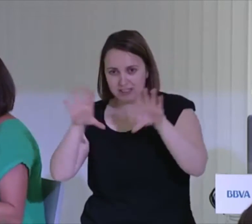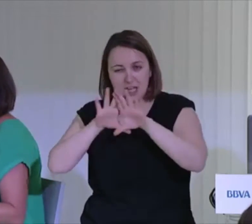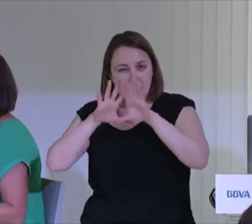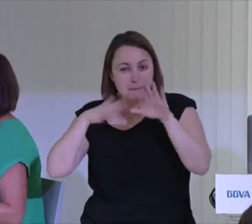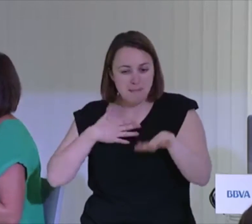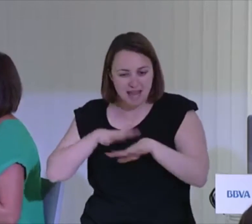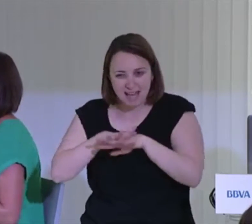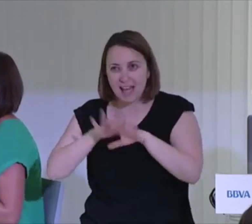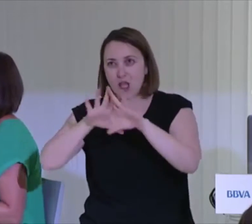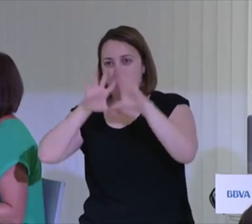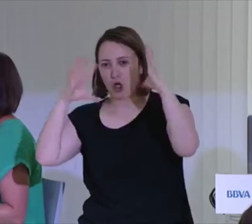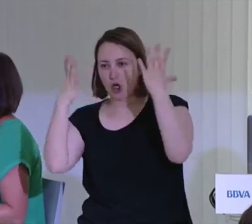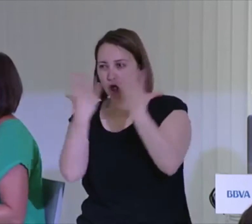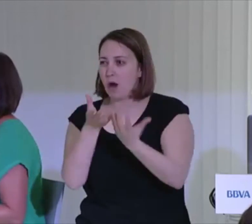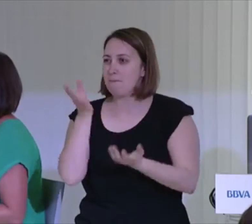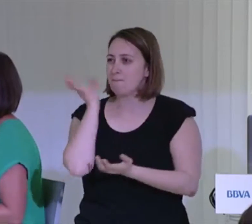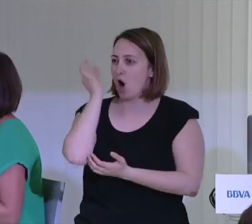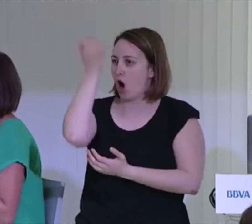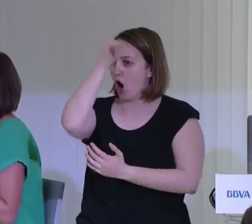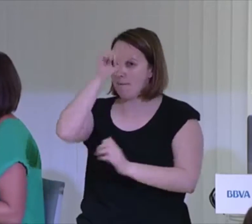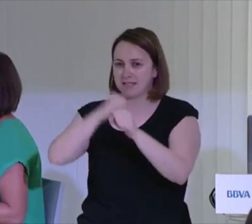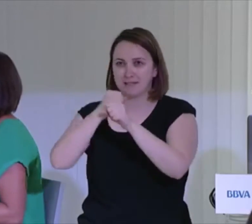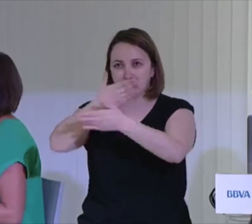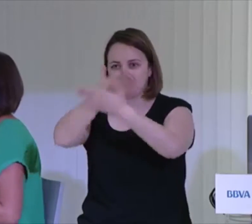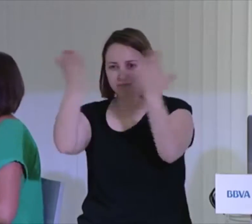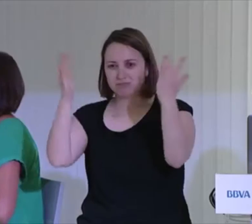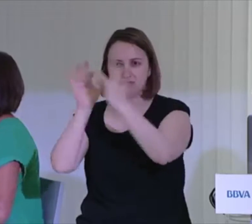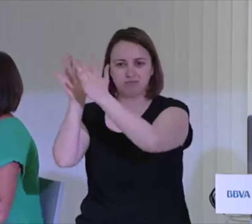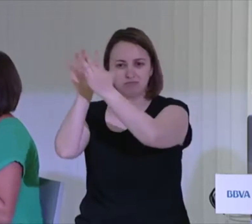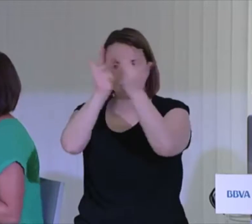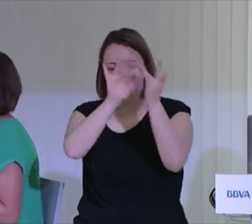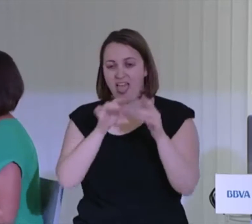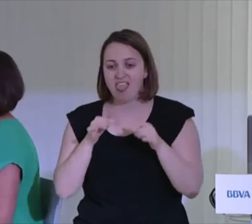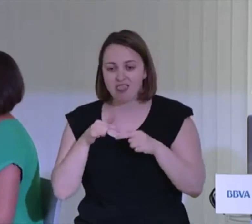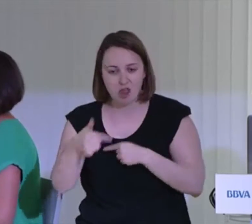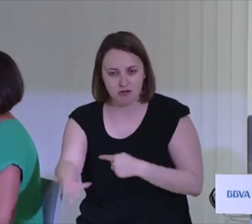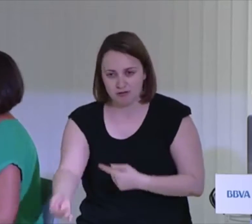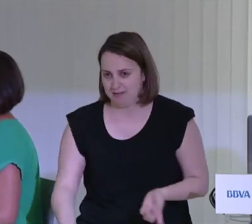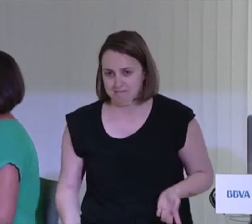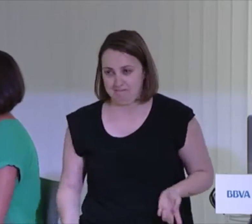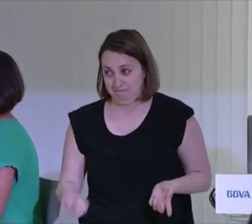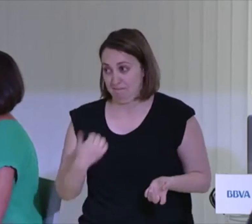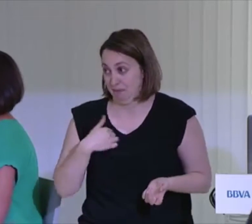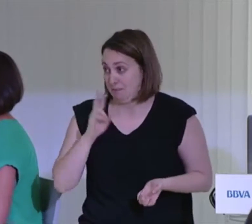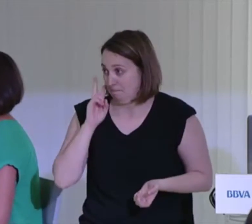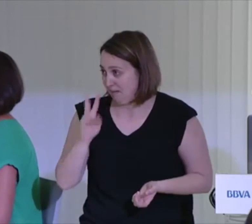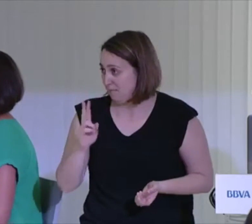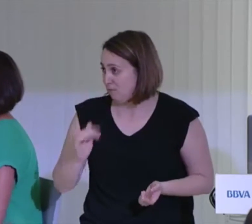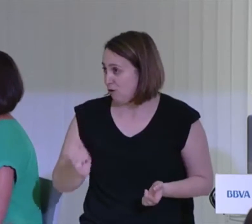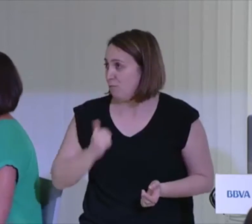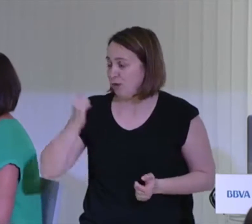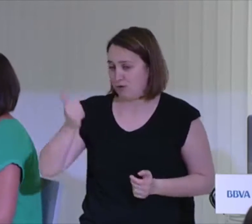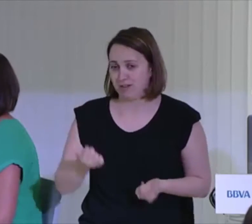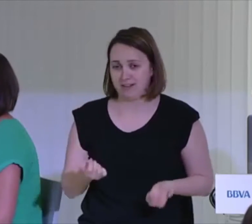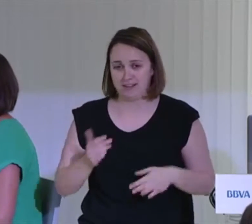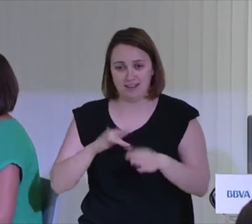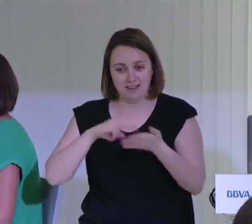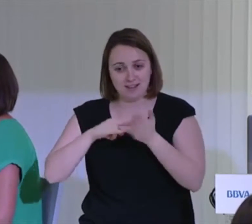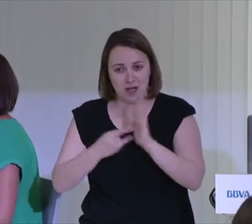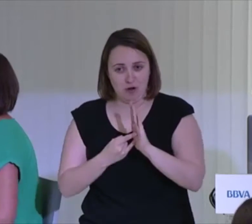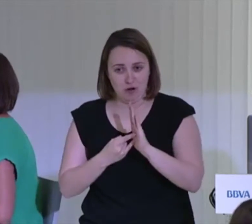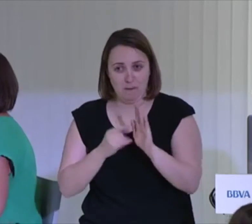global y trabajo con mujeres y con hombres de todo el mundo cada día. Veamos de verdad la oportunidad que al final tiene la